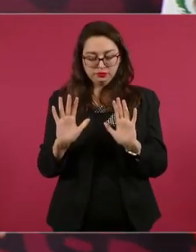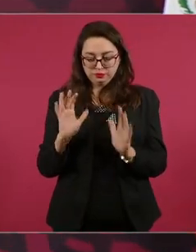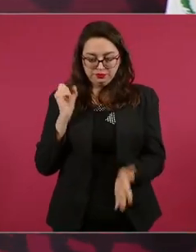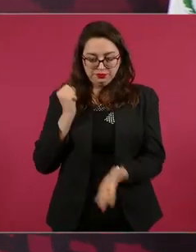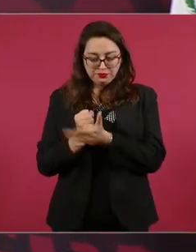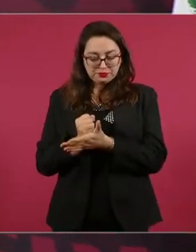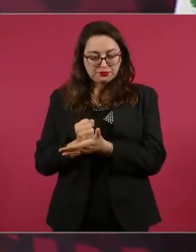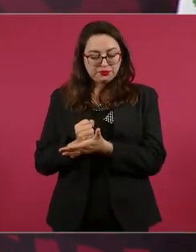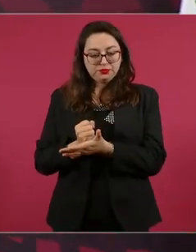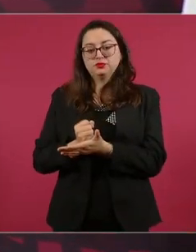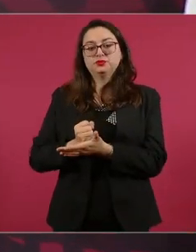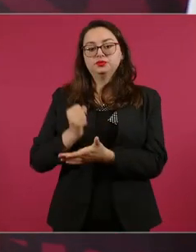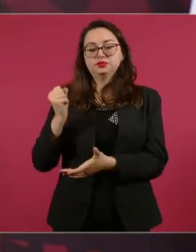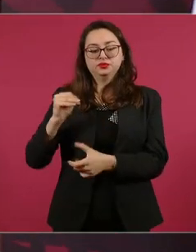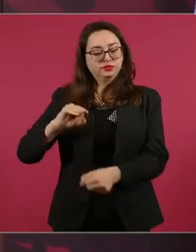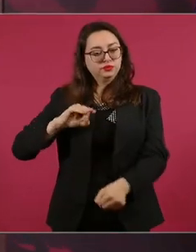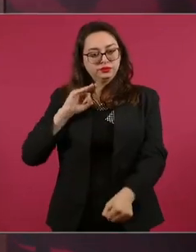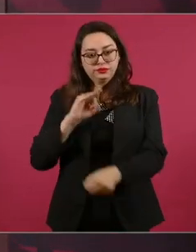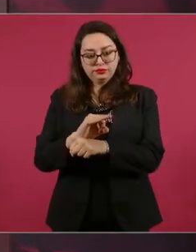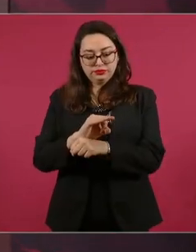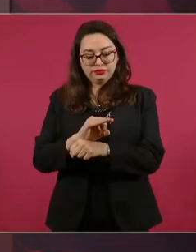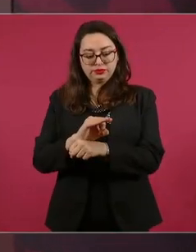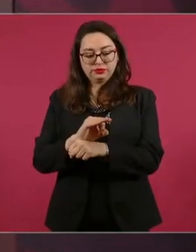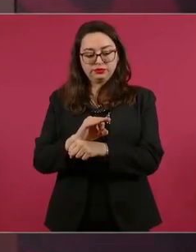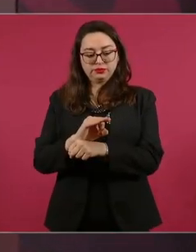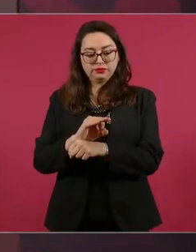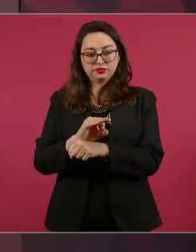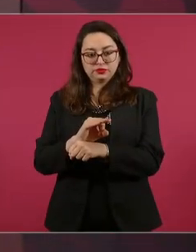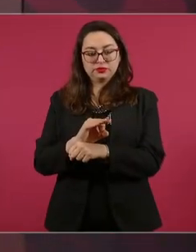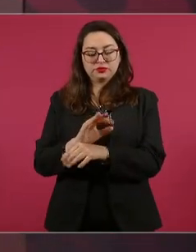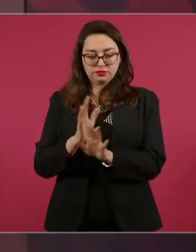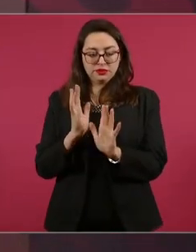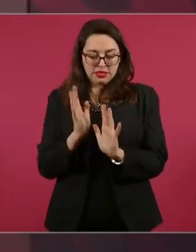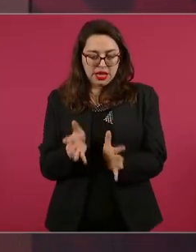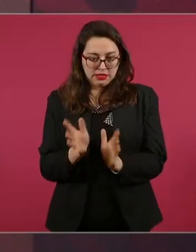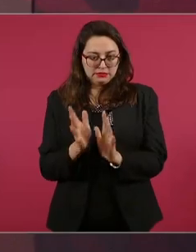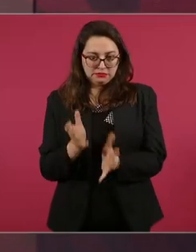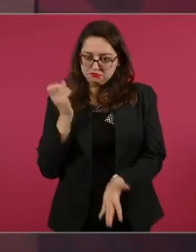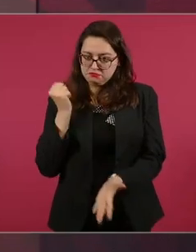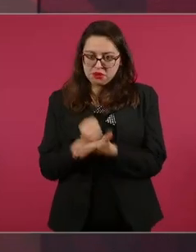decreto que se expidió.